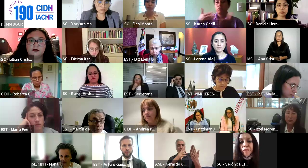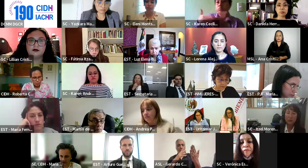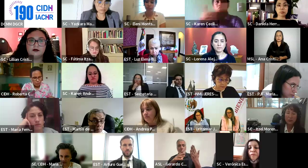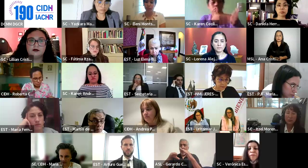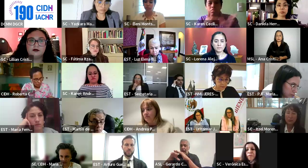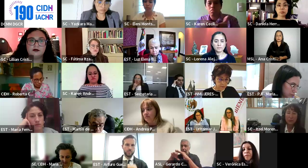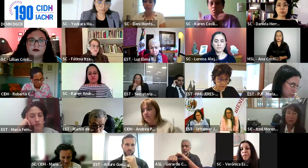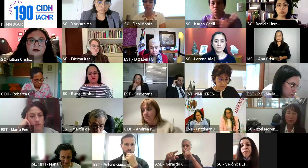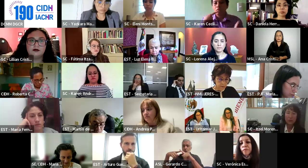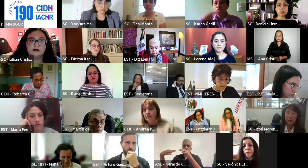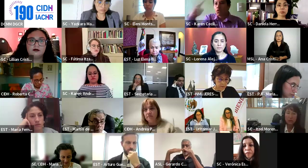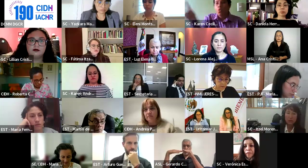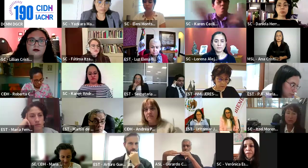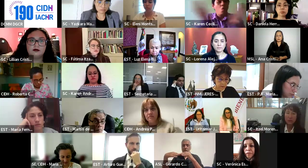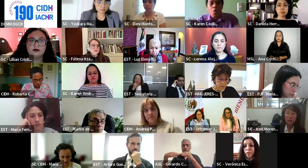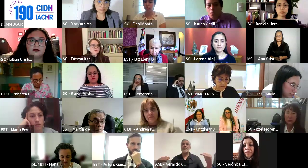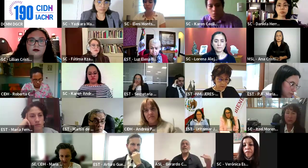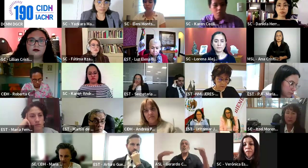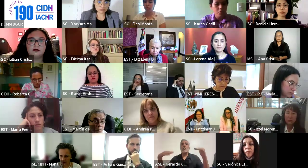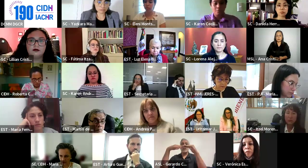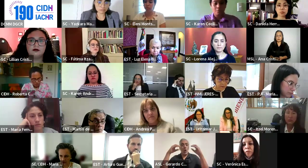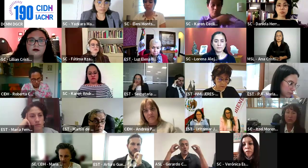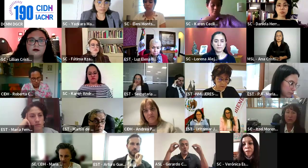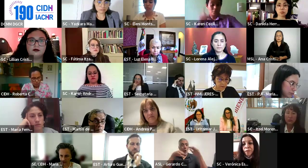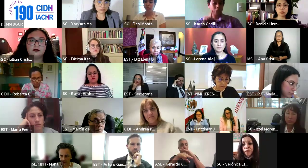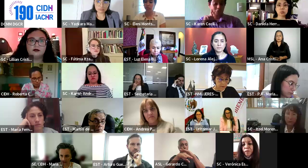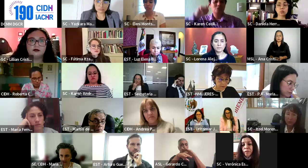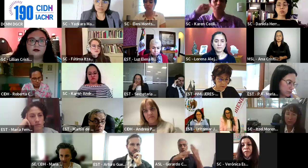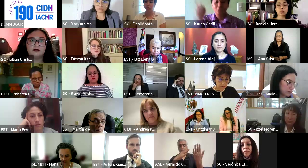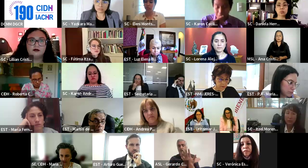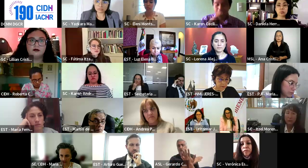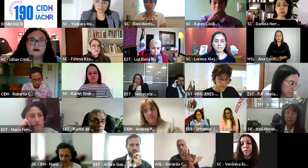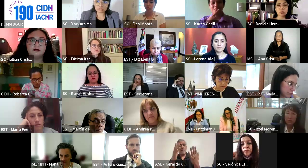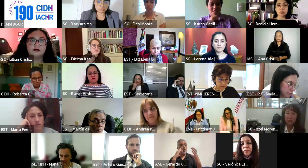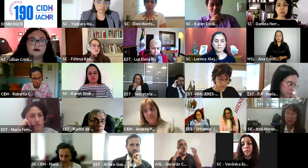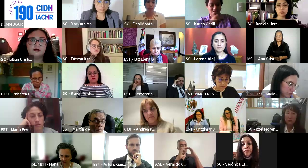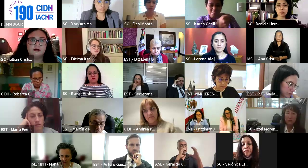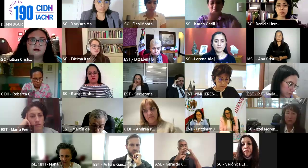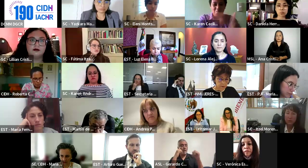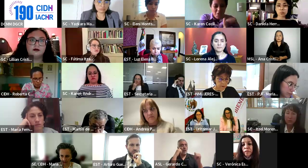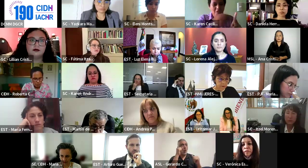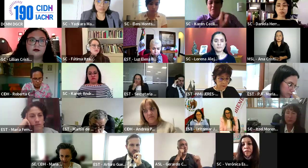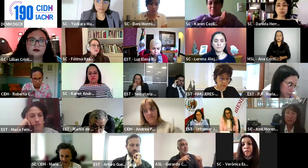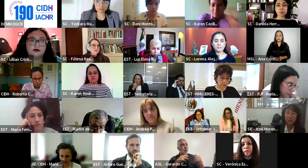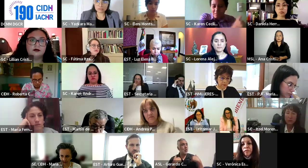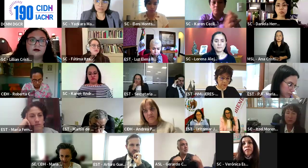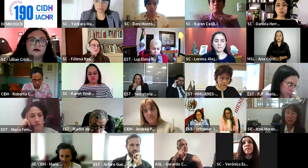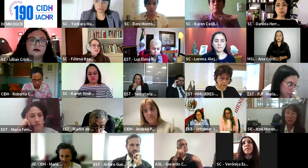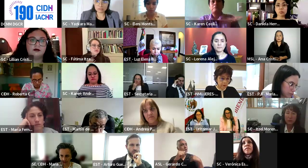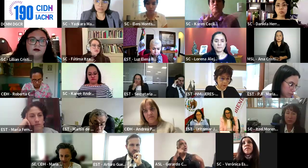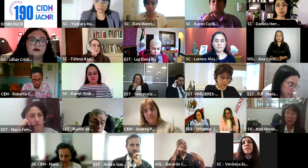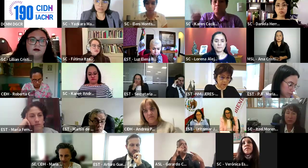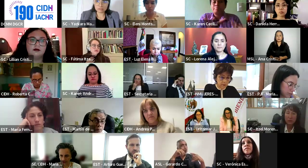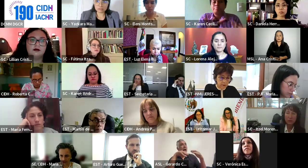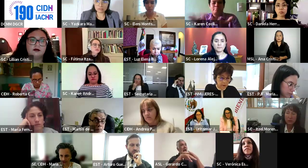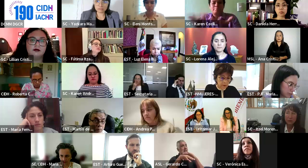condiciones. No hay accesibilidad en los procesos y formatos de comunicación para que las mujeres con discapacidad puedan acceder a la justicia de